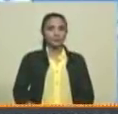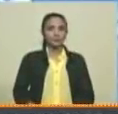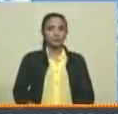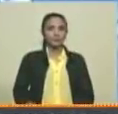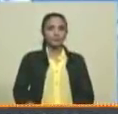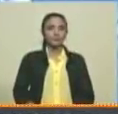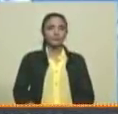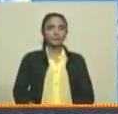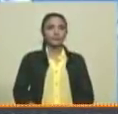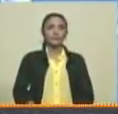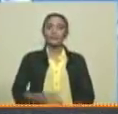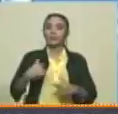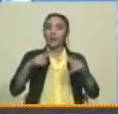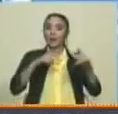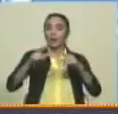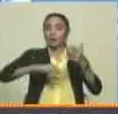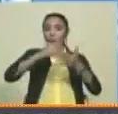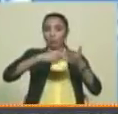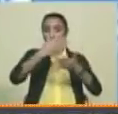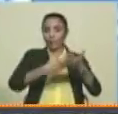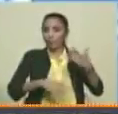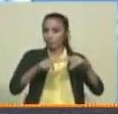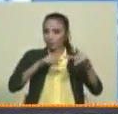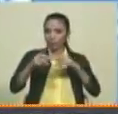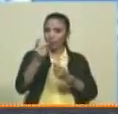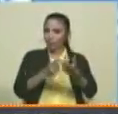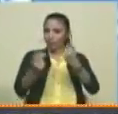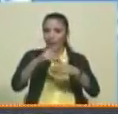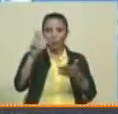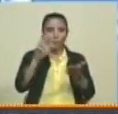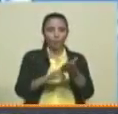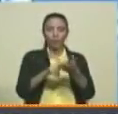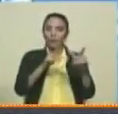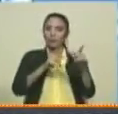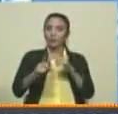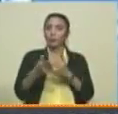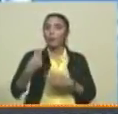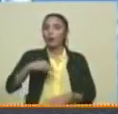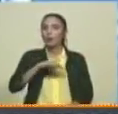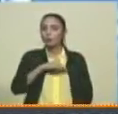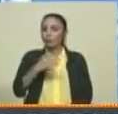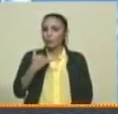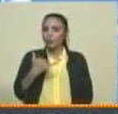ya firmé los recursos para nosotros